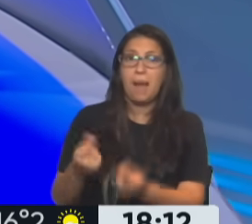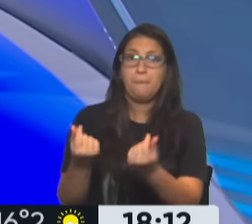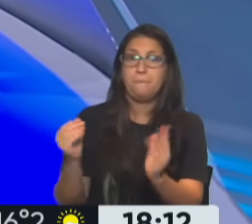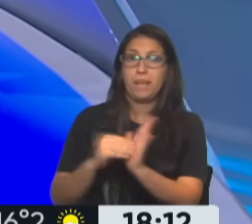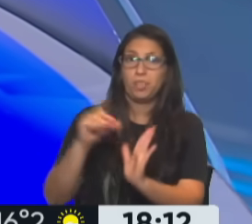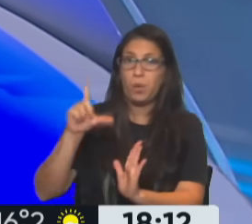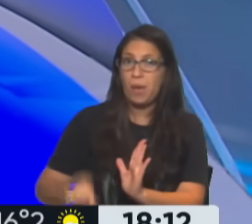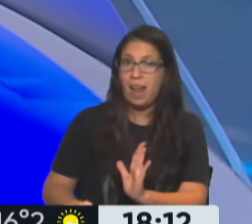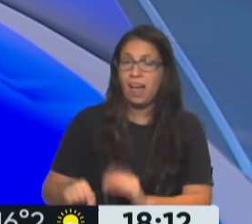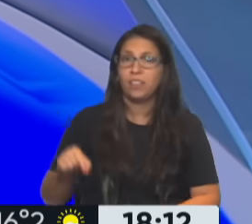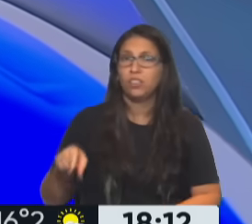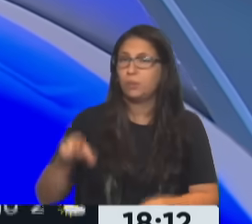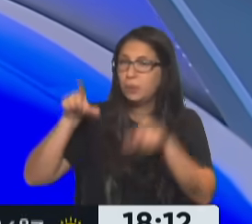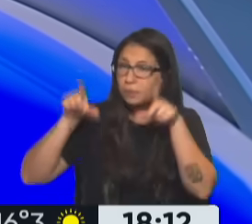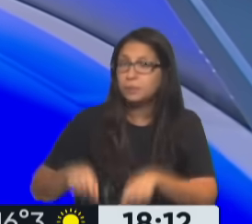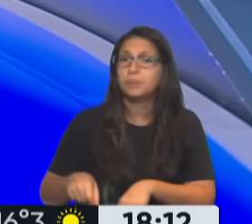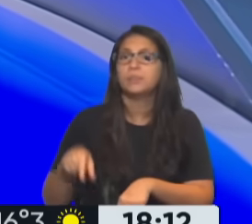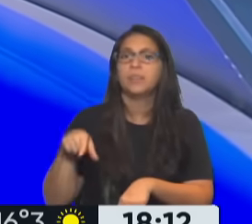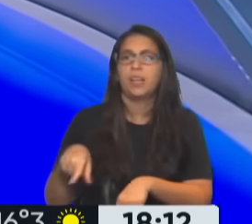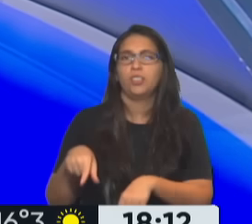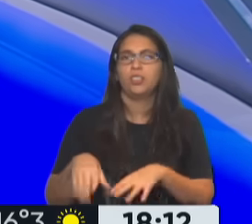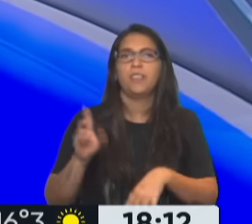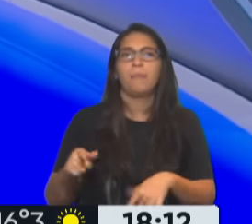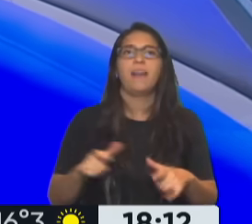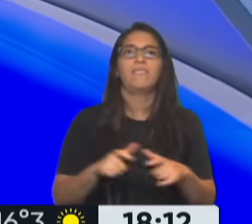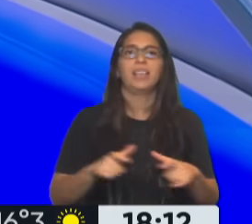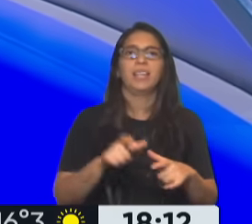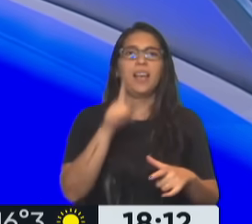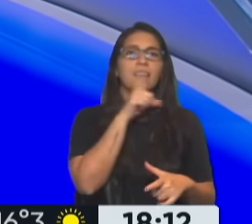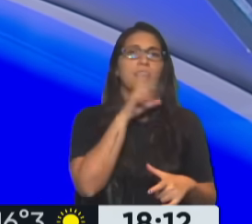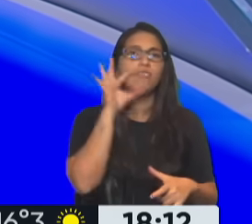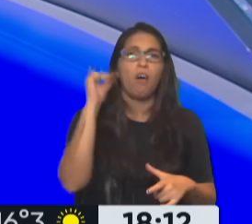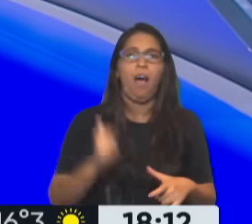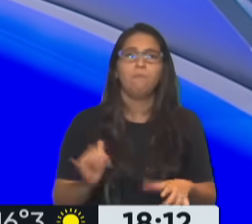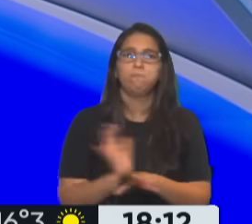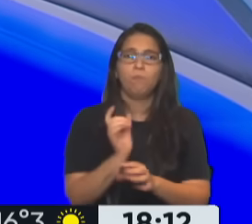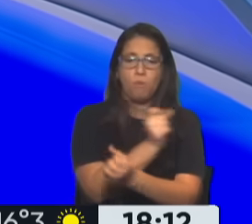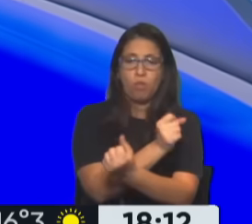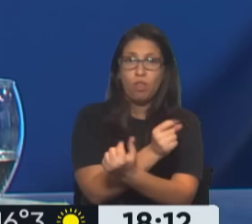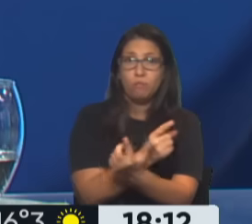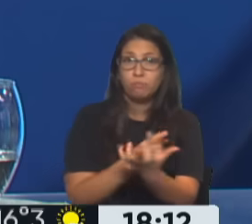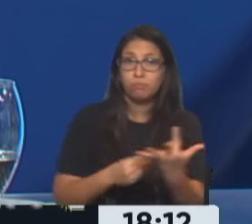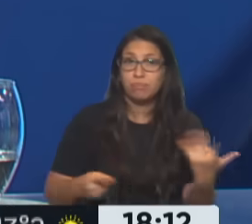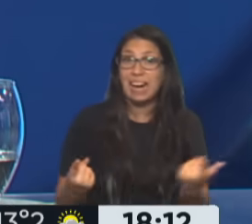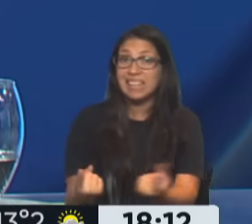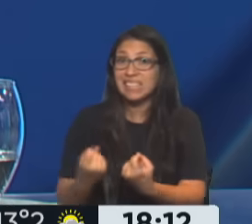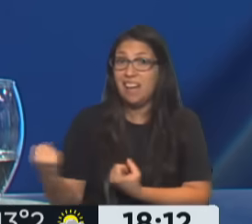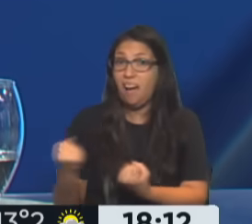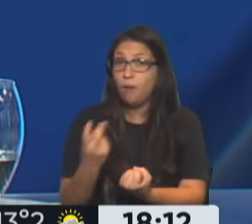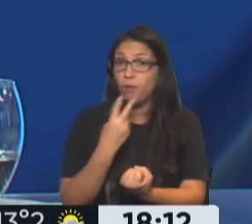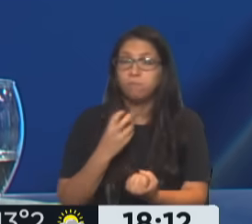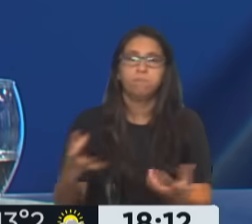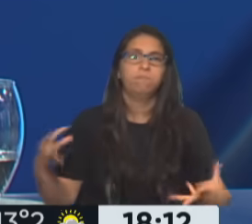que mayoritariamente también tienen la batería de litio, o sea que tienen prácticamente toda la cadena de valor para construir los